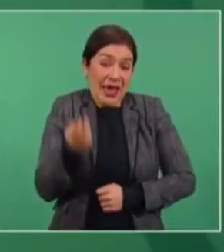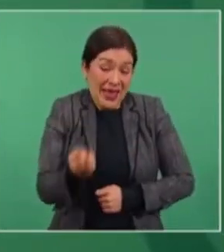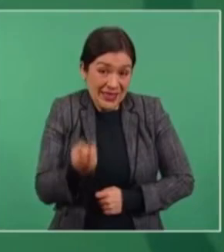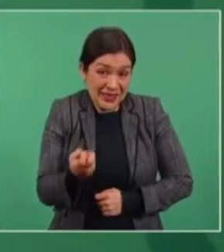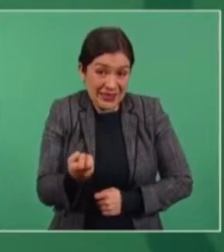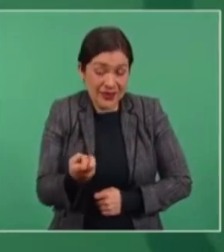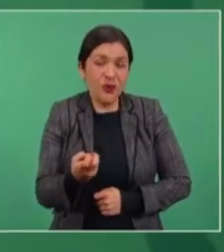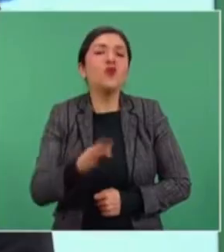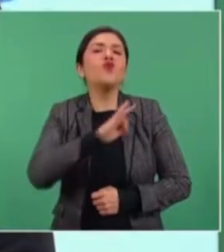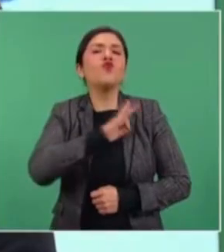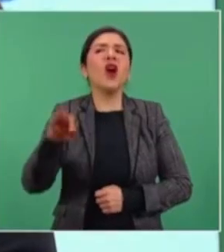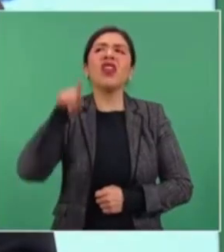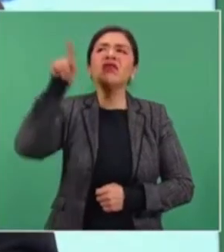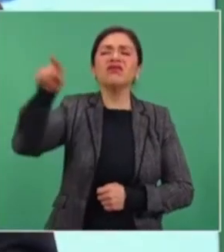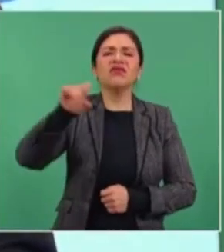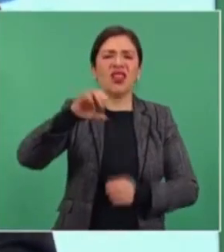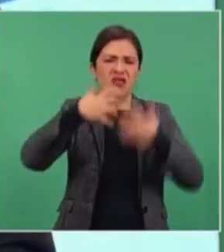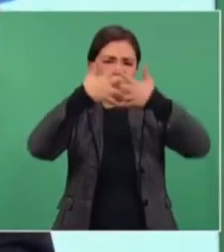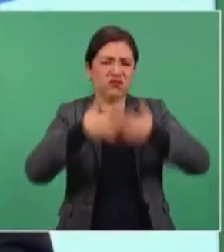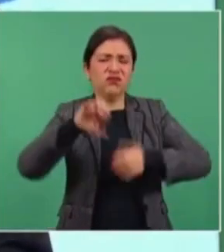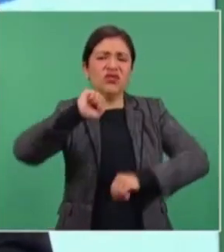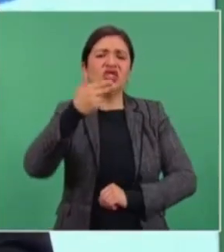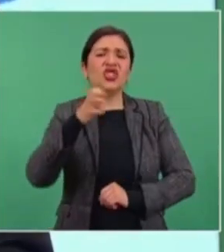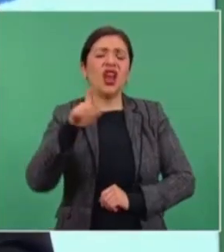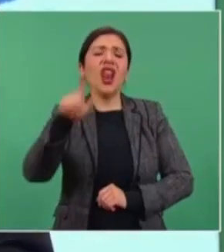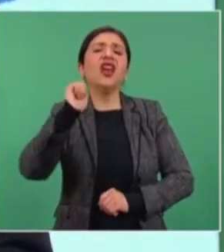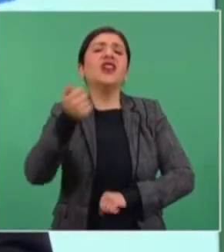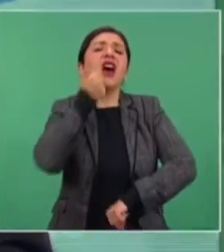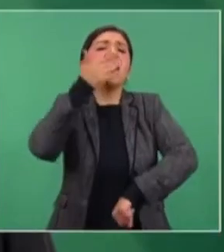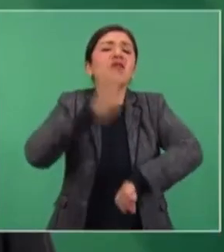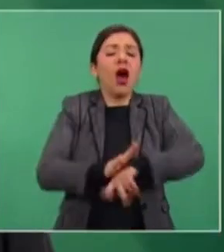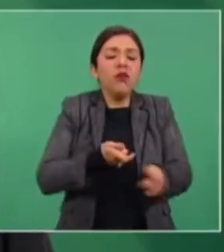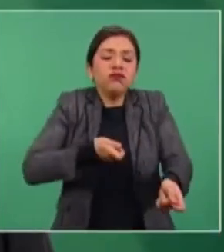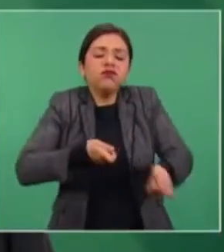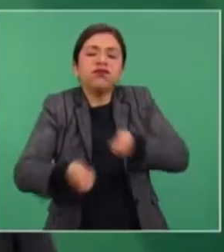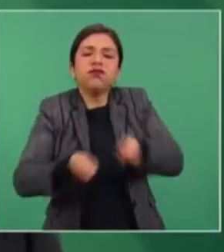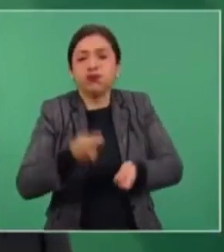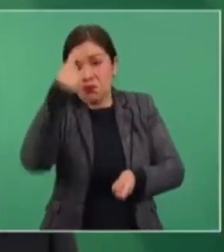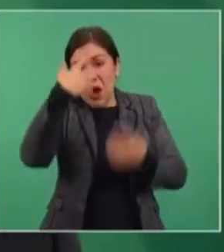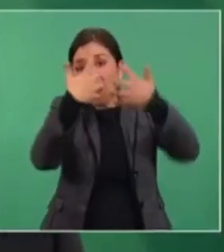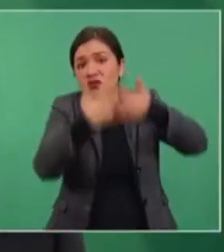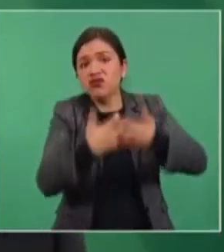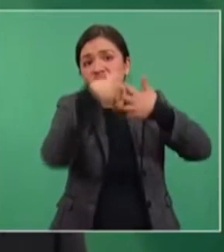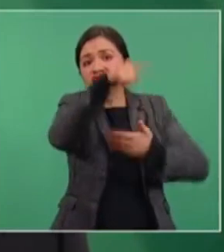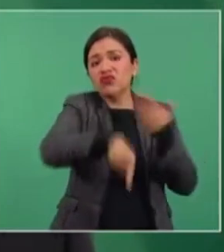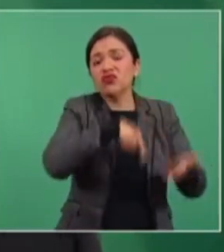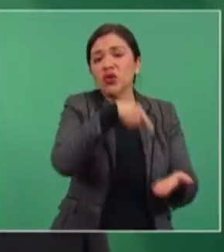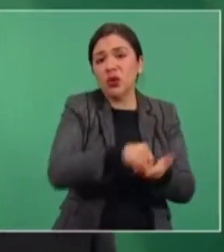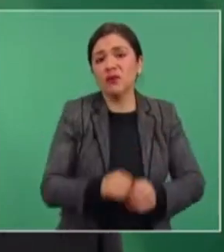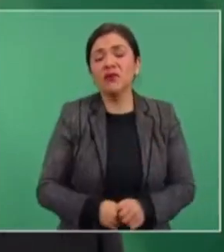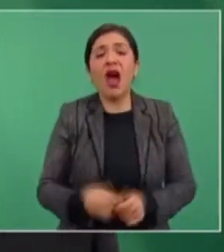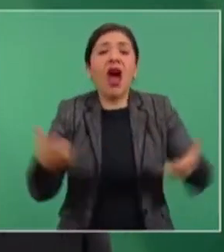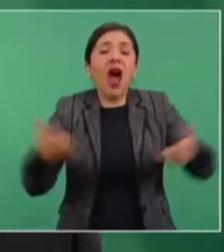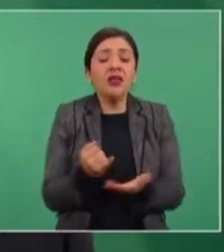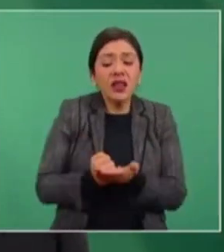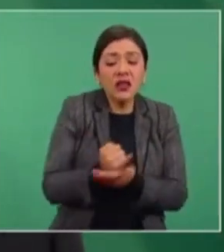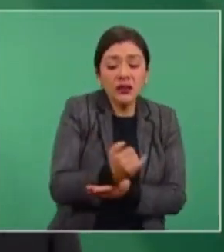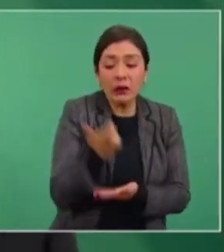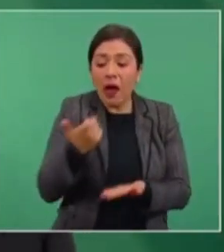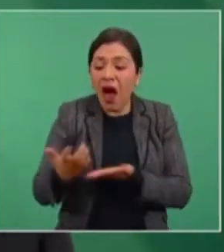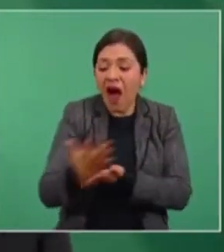a Shell administrar la refinería y decidir sobre las